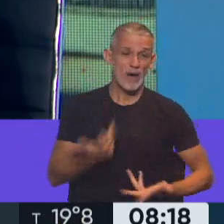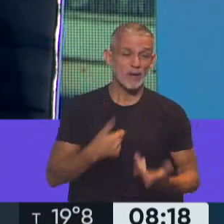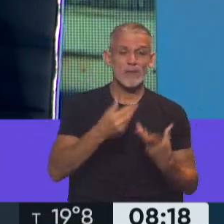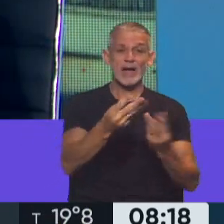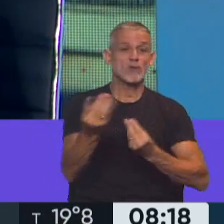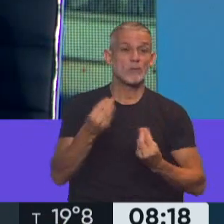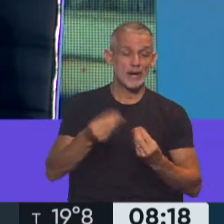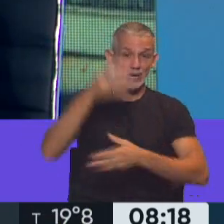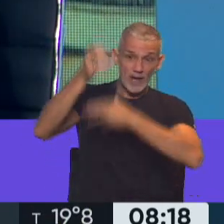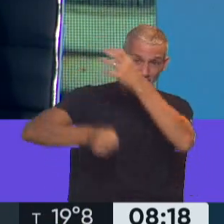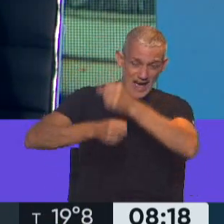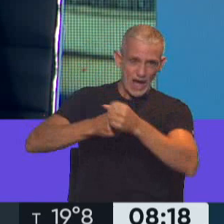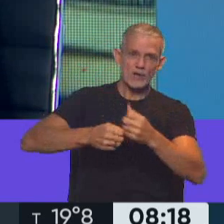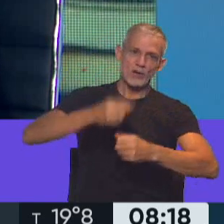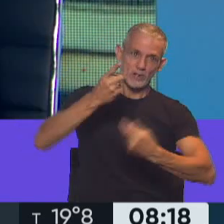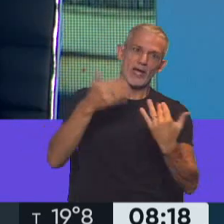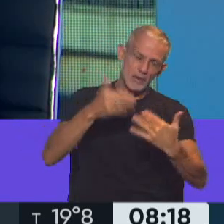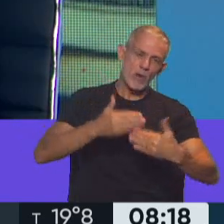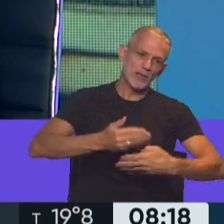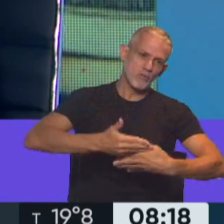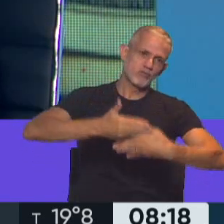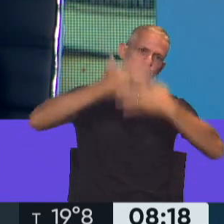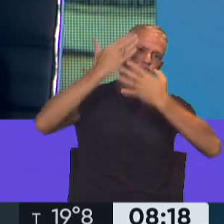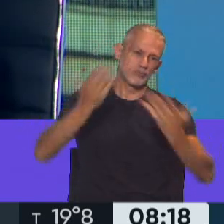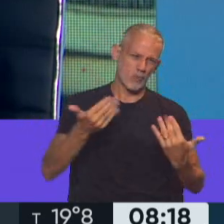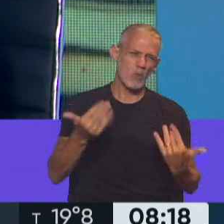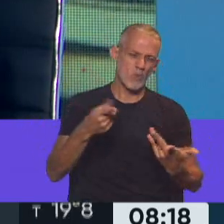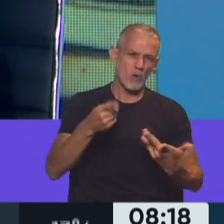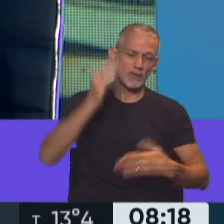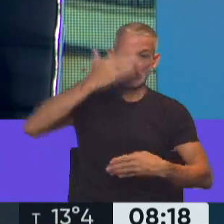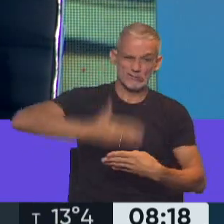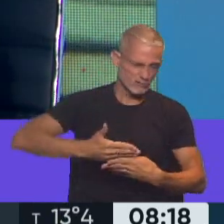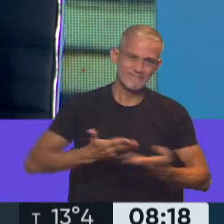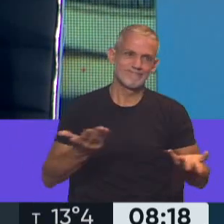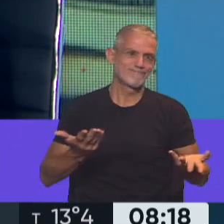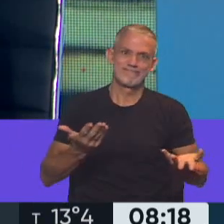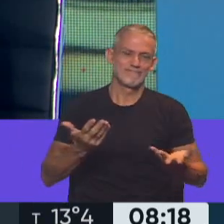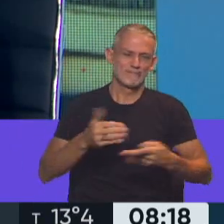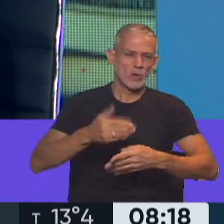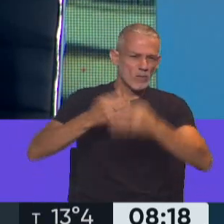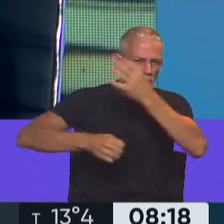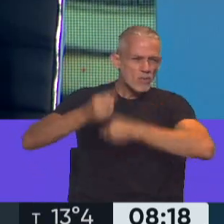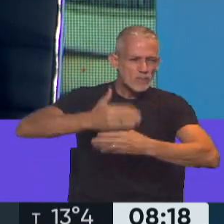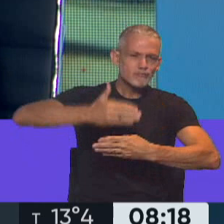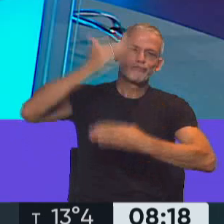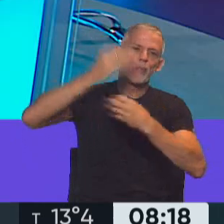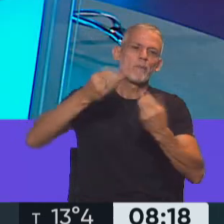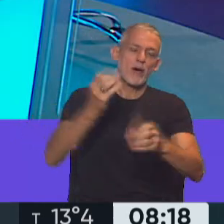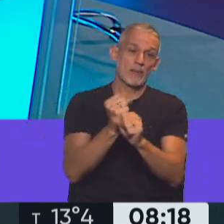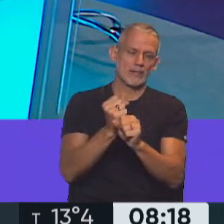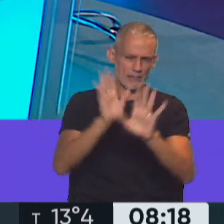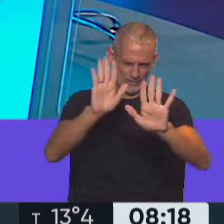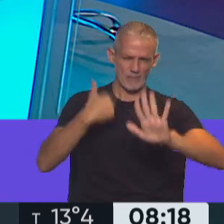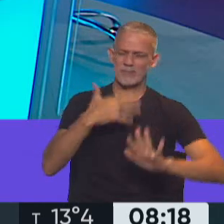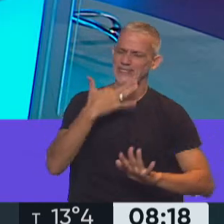que las persianas estén aceitadas y puedan subir mucho más rápido que lo que quizás vienen subiendo. Pero si no entiendo mal lo